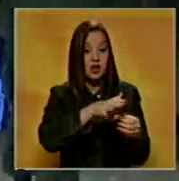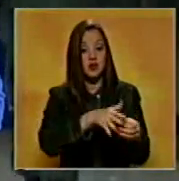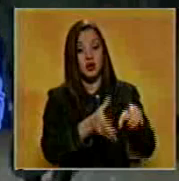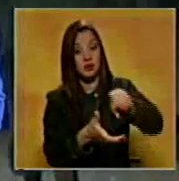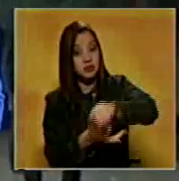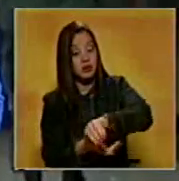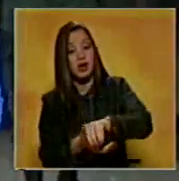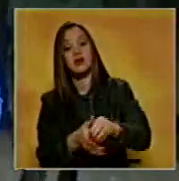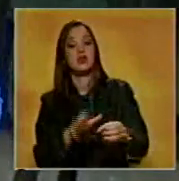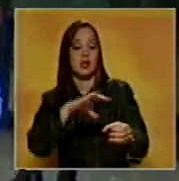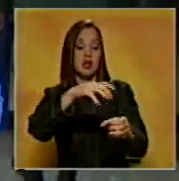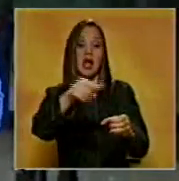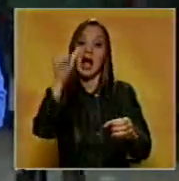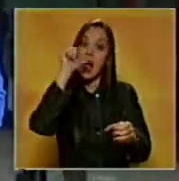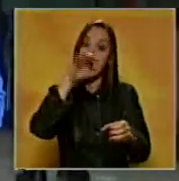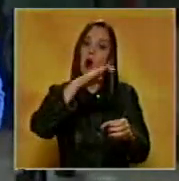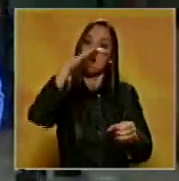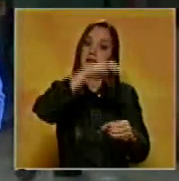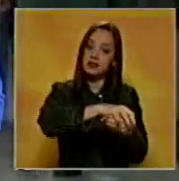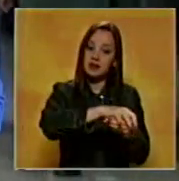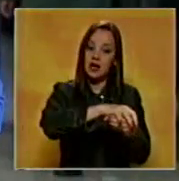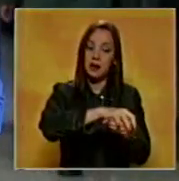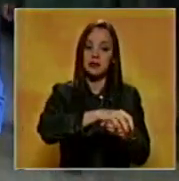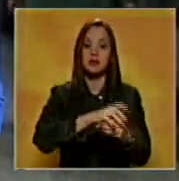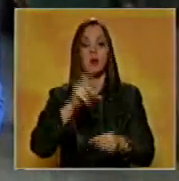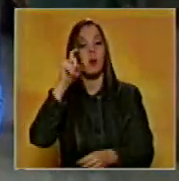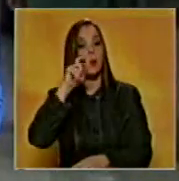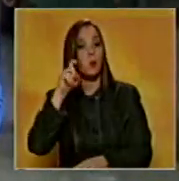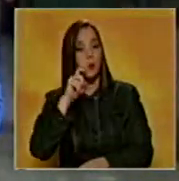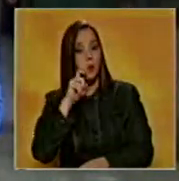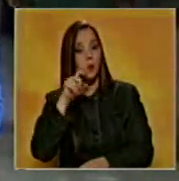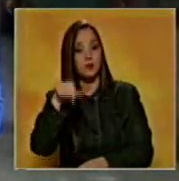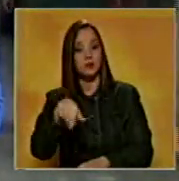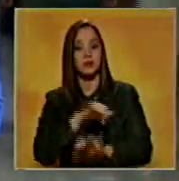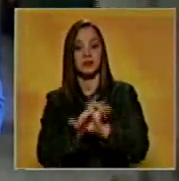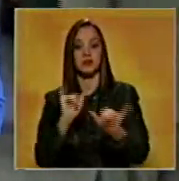almacenada, tapar los depósitos. En la maternidad Concepción Palacios, Lirio Pérez, Noticiero Venevisión.